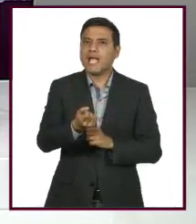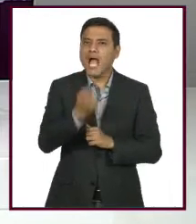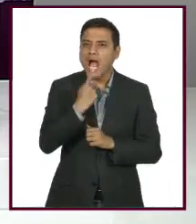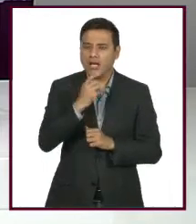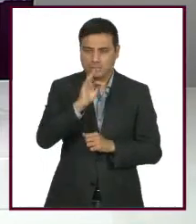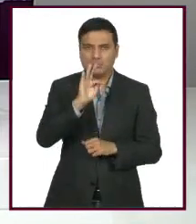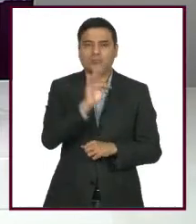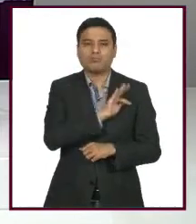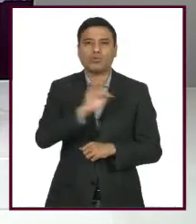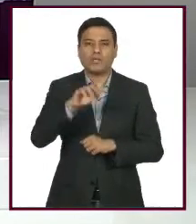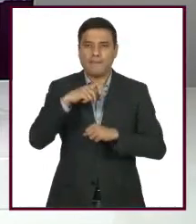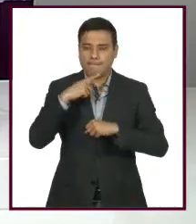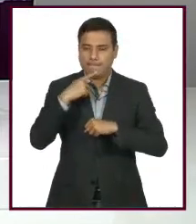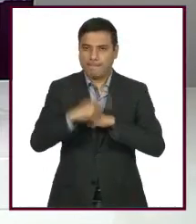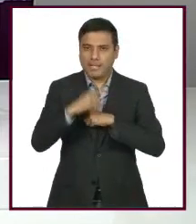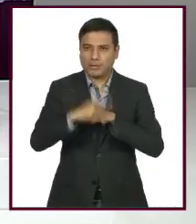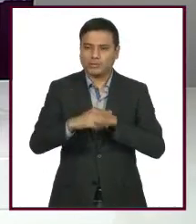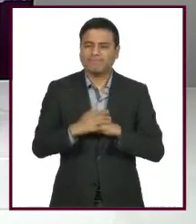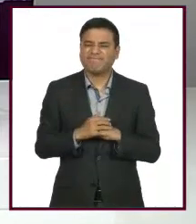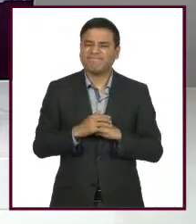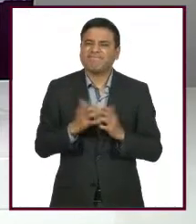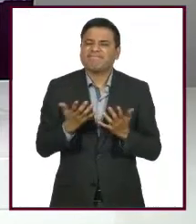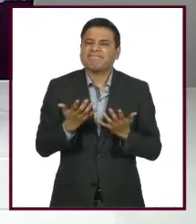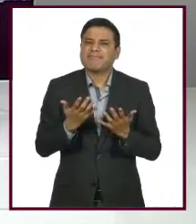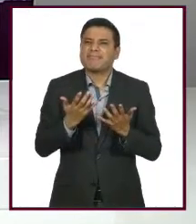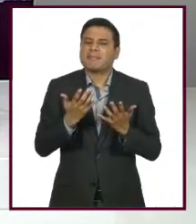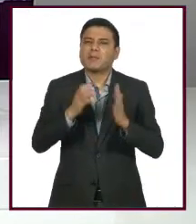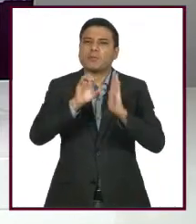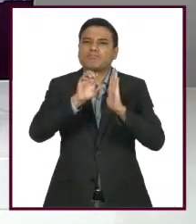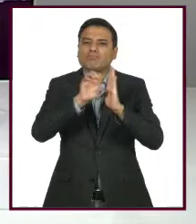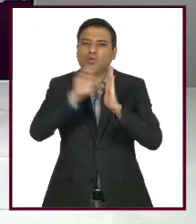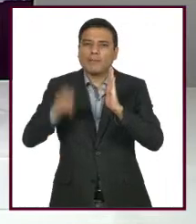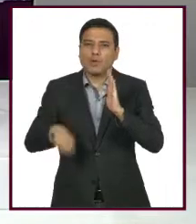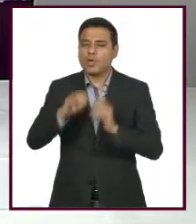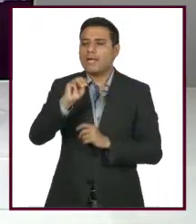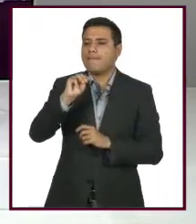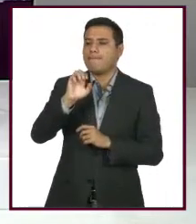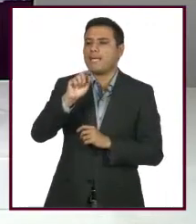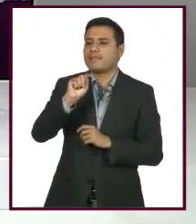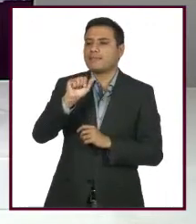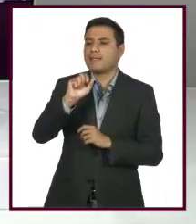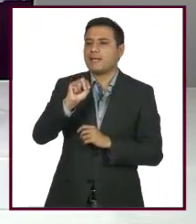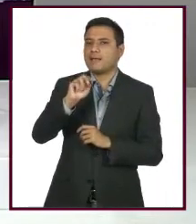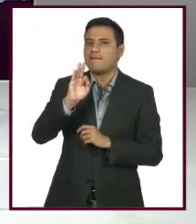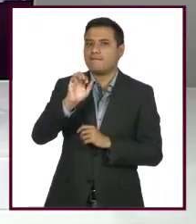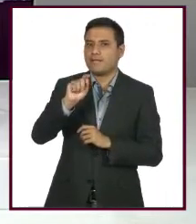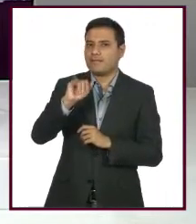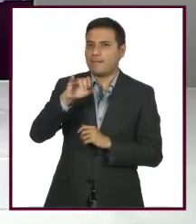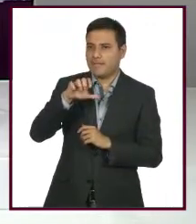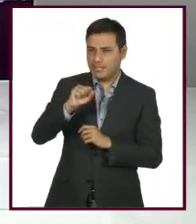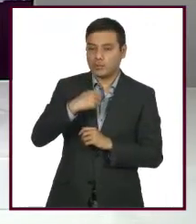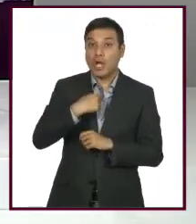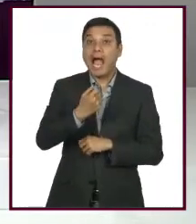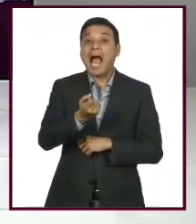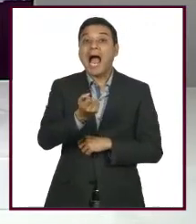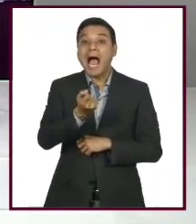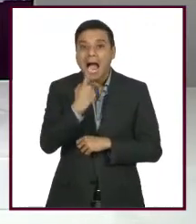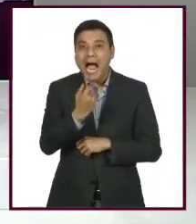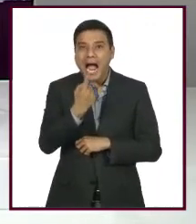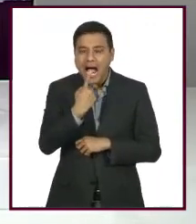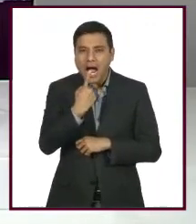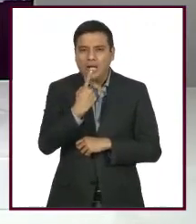nos podría decir sobre las consecuencias en el consumo de las metanfetaminas, sobre todo en el corto y largo